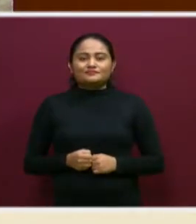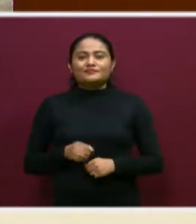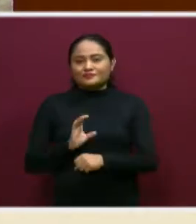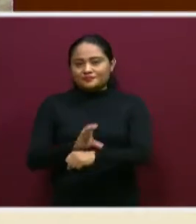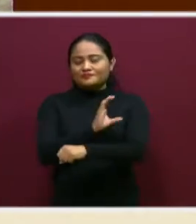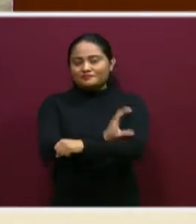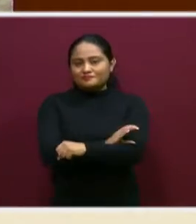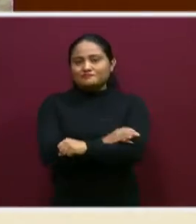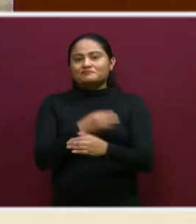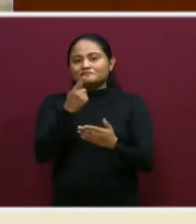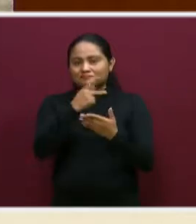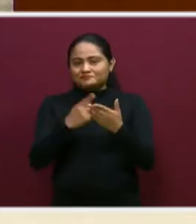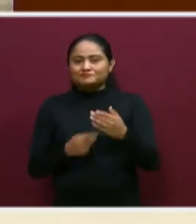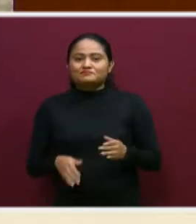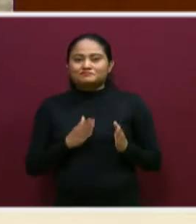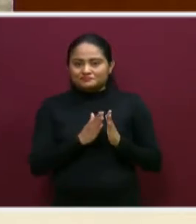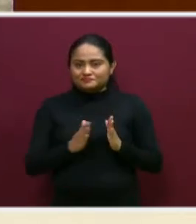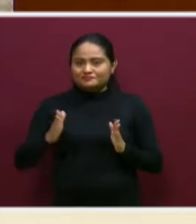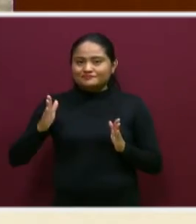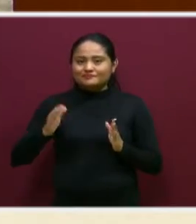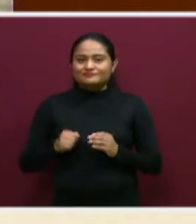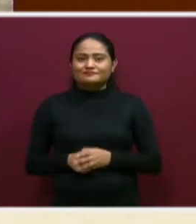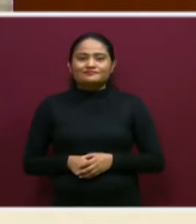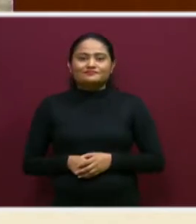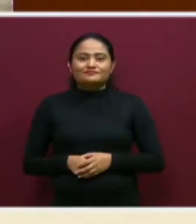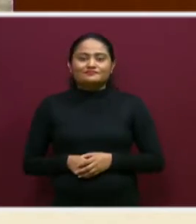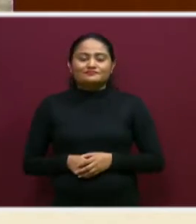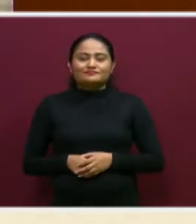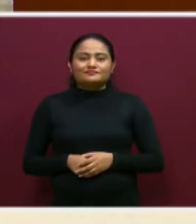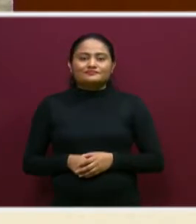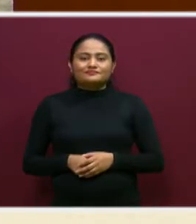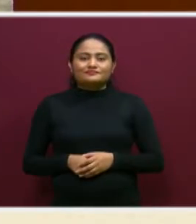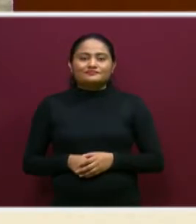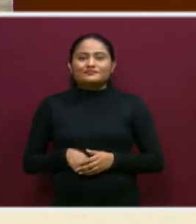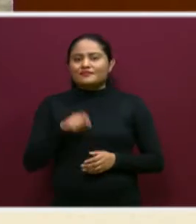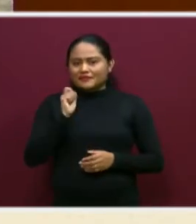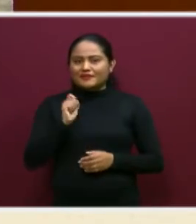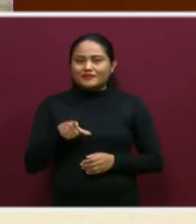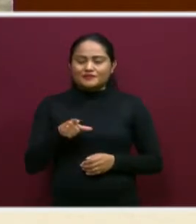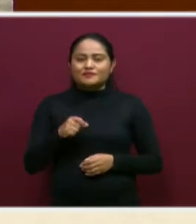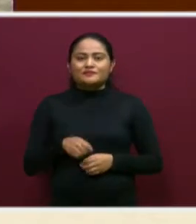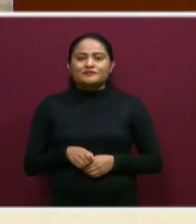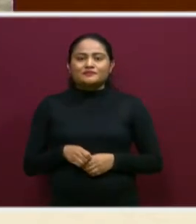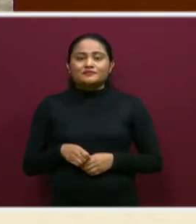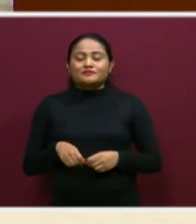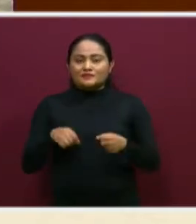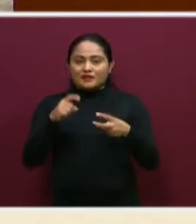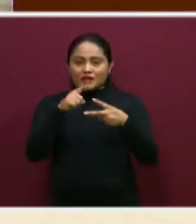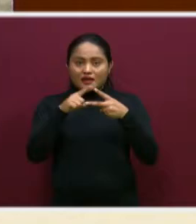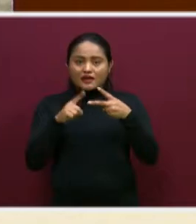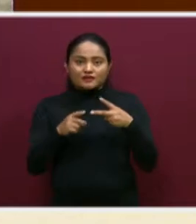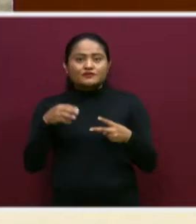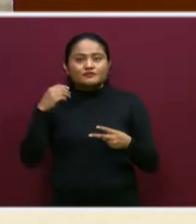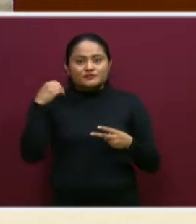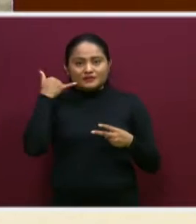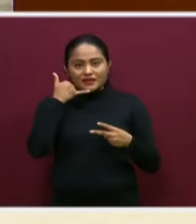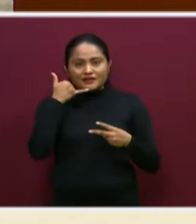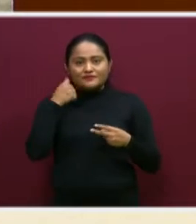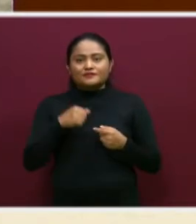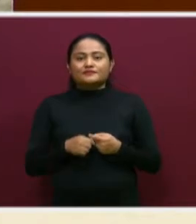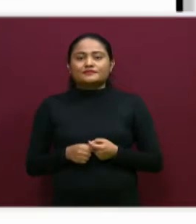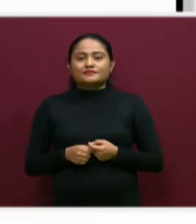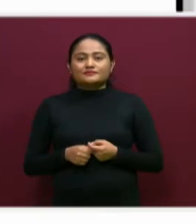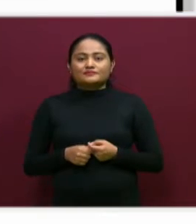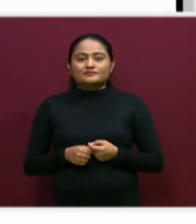durante la transmisión de este programa y también le quiero comentar que existen dos líneas telefónicas que la dependencia pone a su disposición